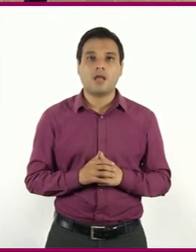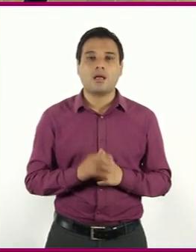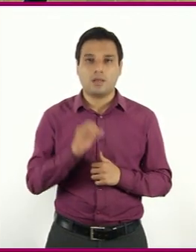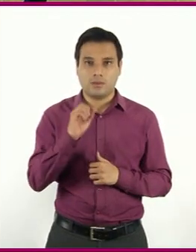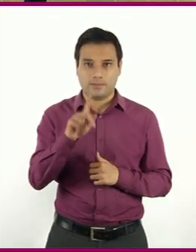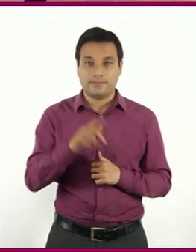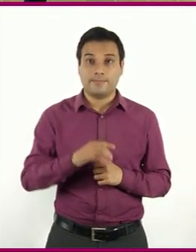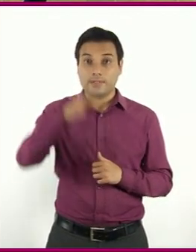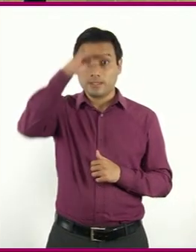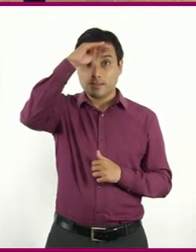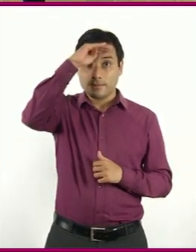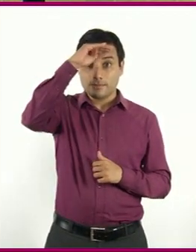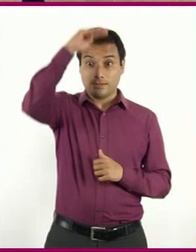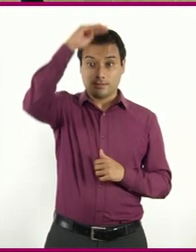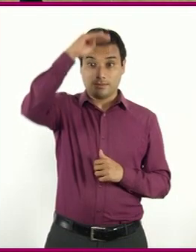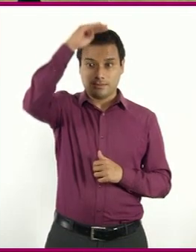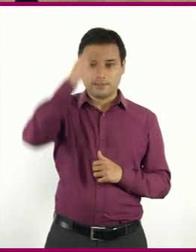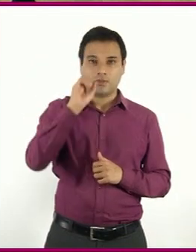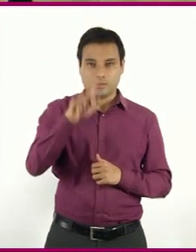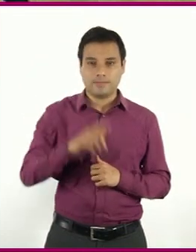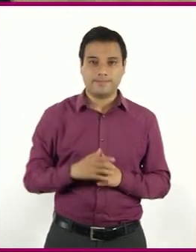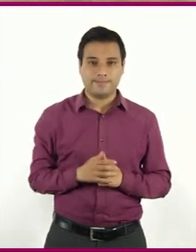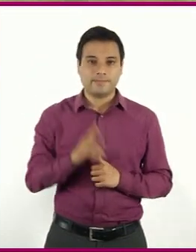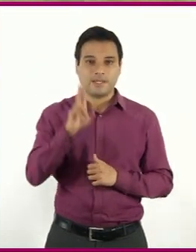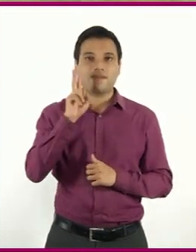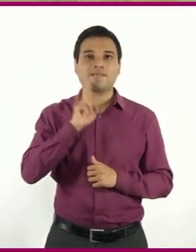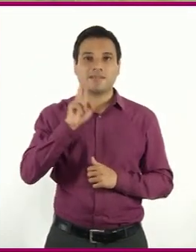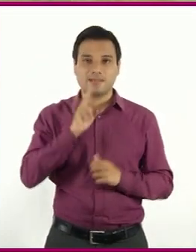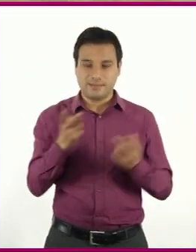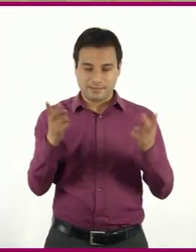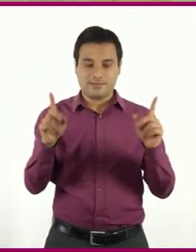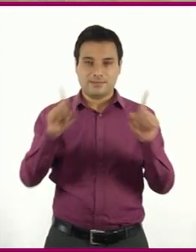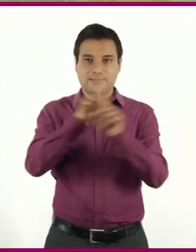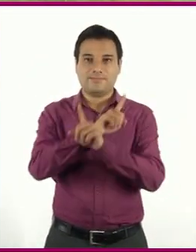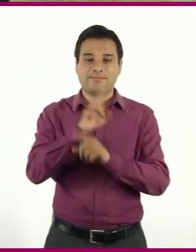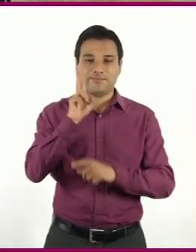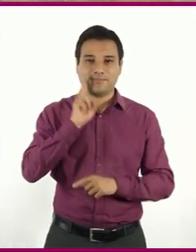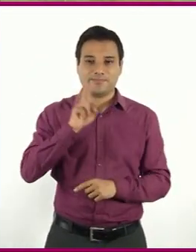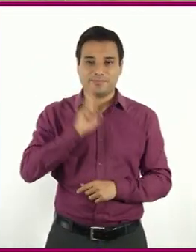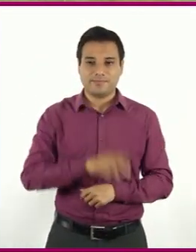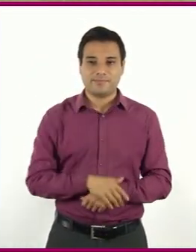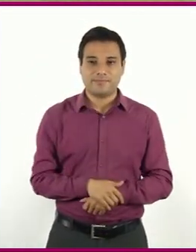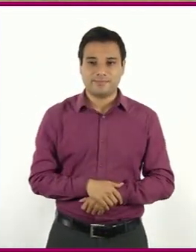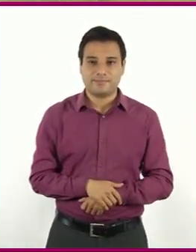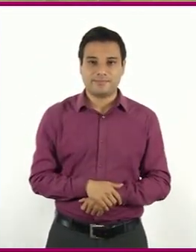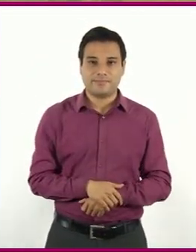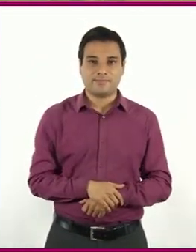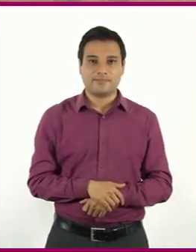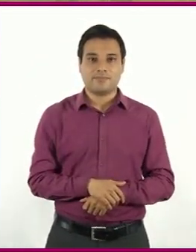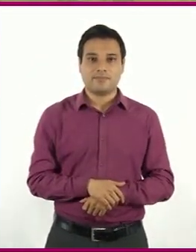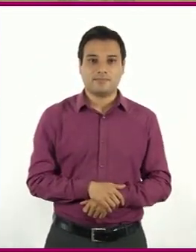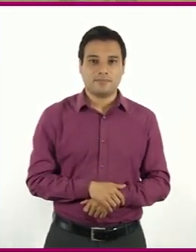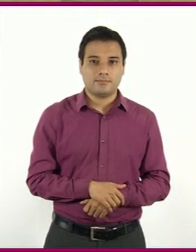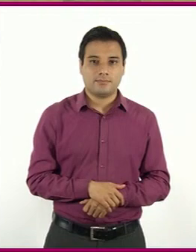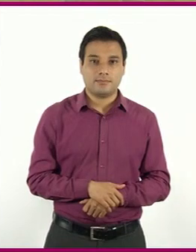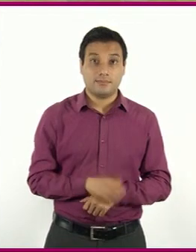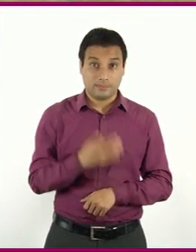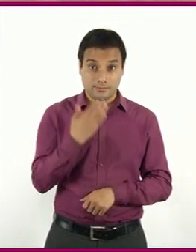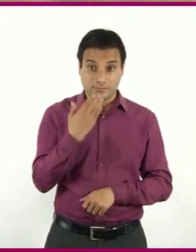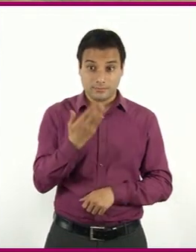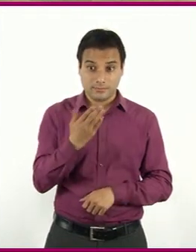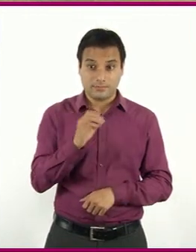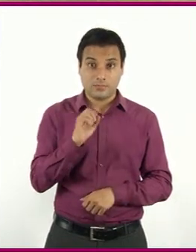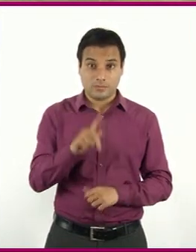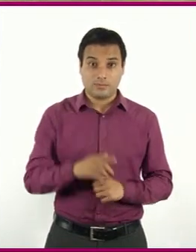llega. Muy bien, ahora inténtalo, Daniel. Vamos a intentarlo, va. Listo. ¿O quieren hacerlo de esta forma? No, está bien. Si no, tenemos